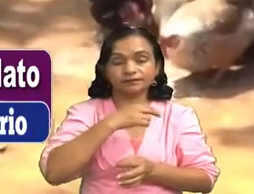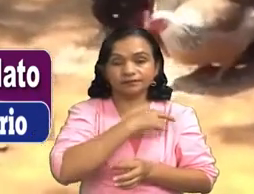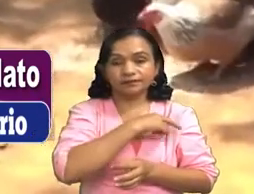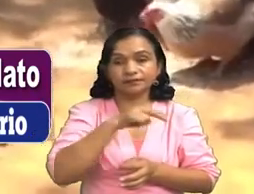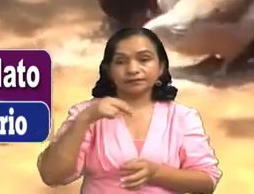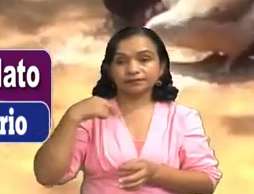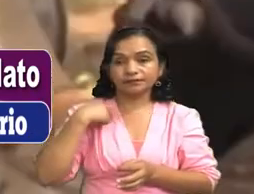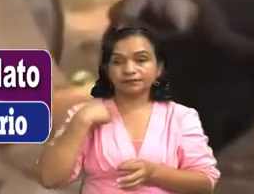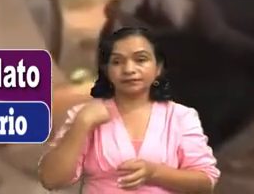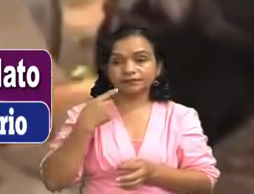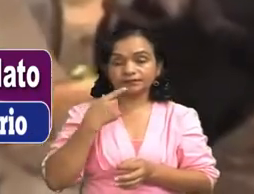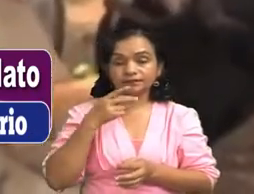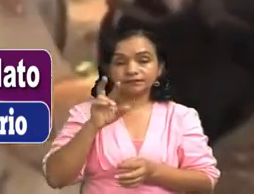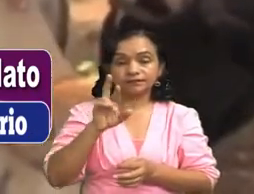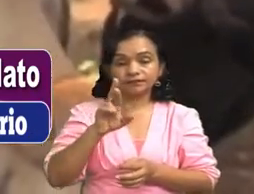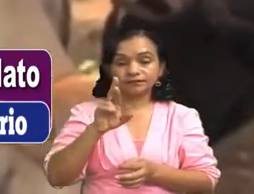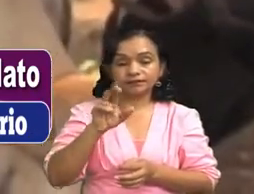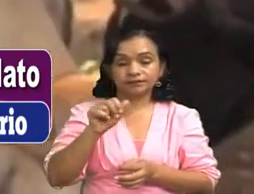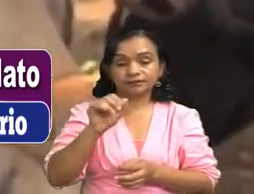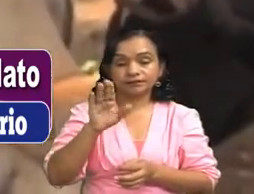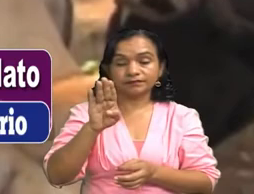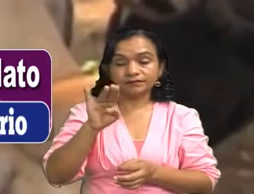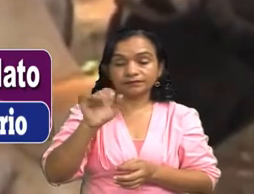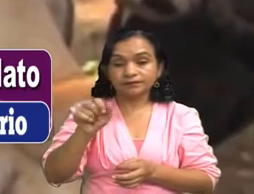Cuando se da un caso de rabia,